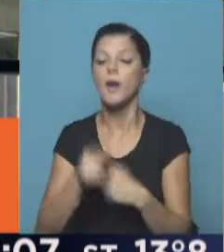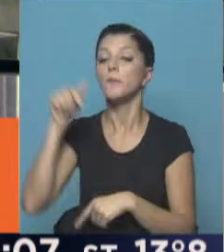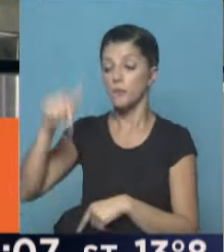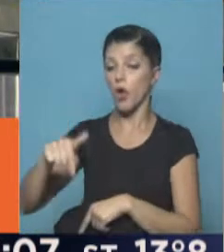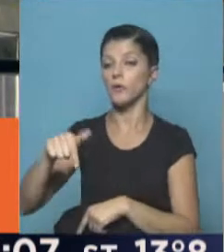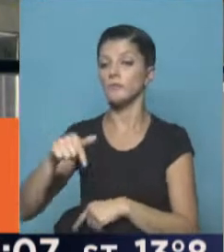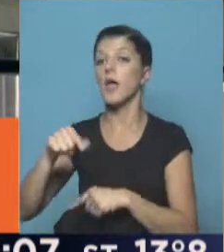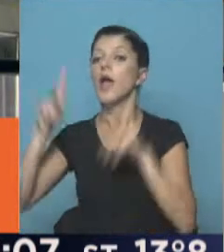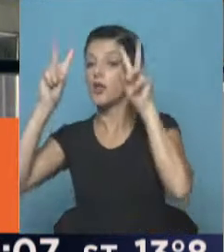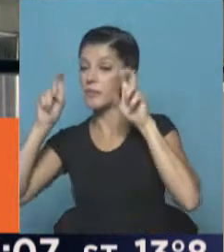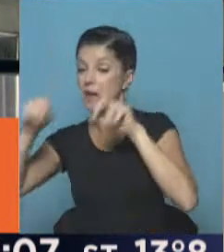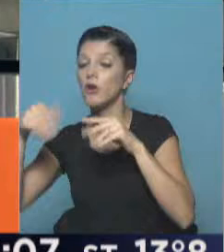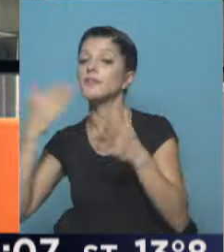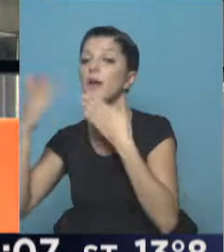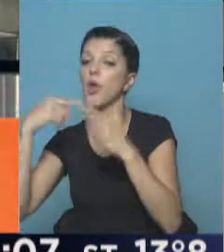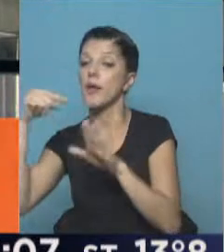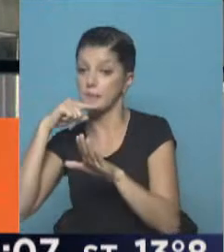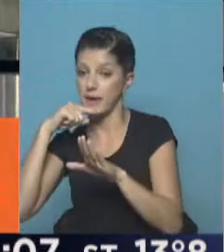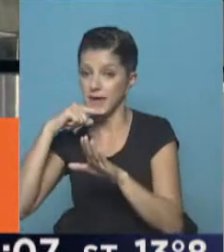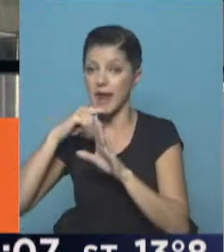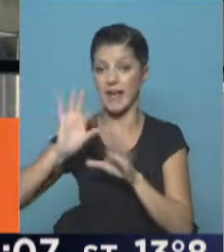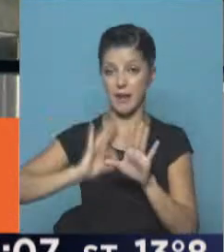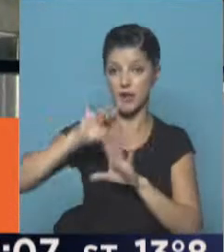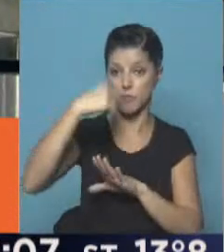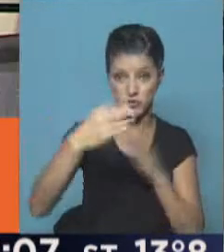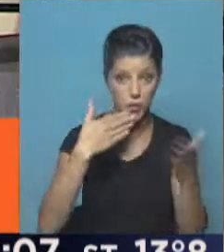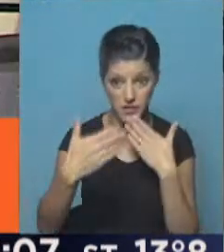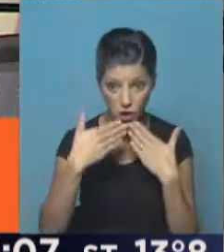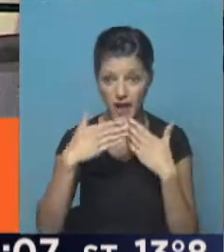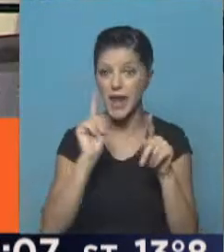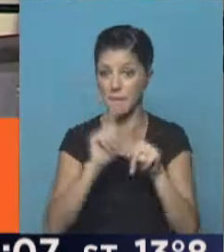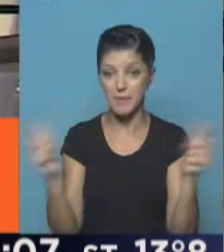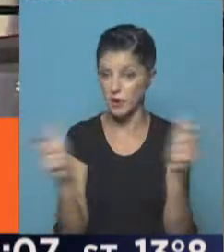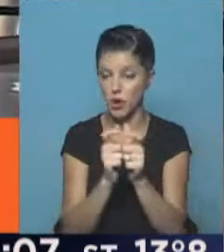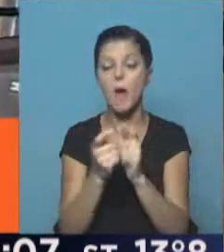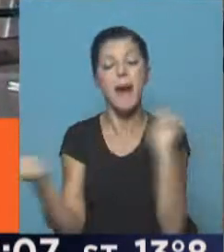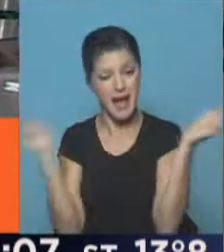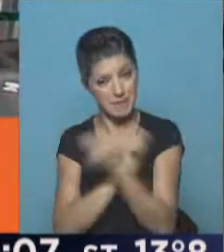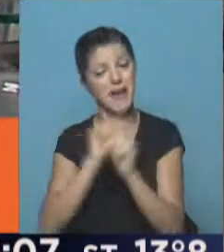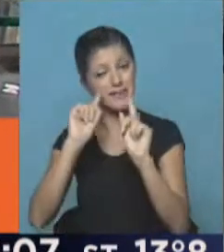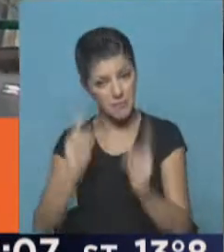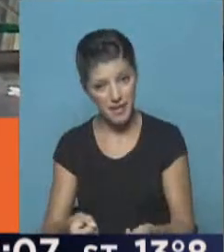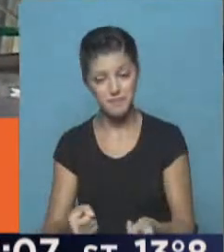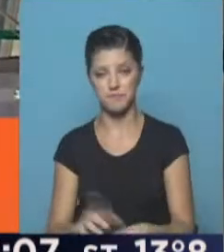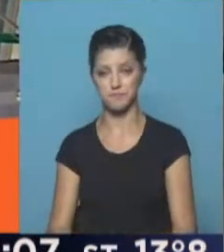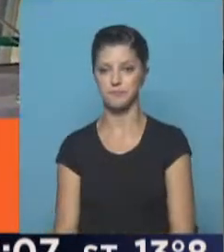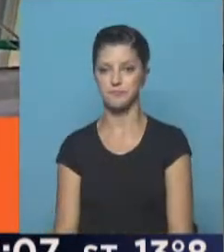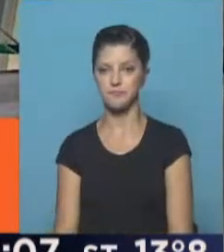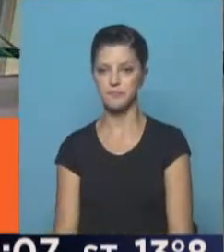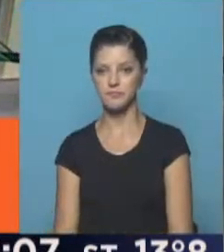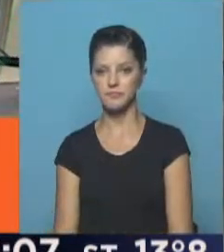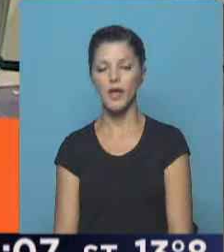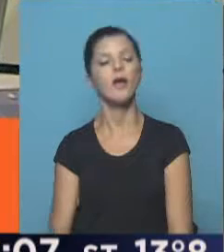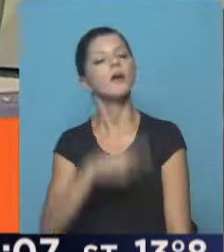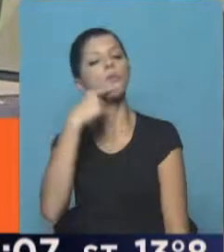ver en Buenos Aires el año que viene, va a haber muchísimo cambio también. Claro. Esa paradoja de Xi Jinping, campeón mundial de la